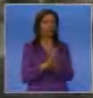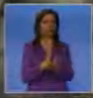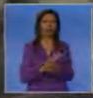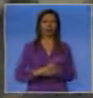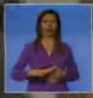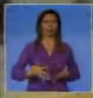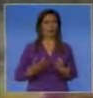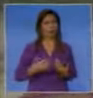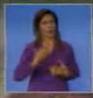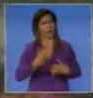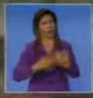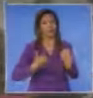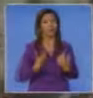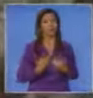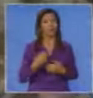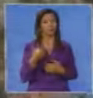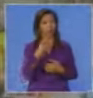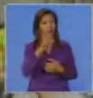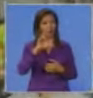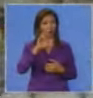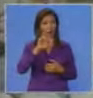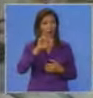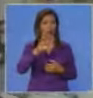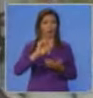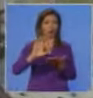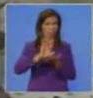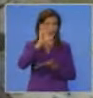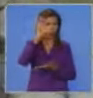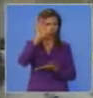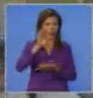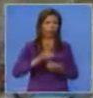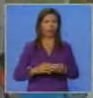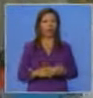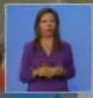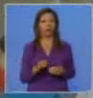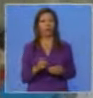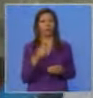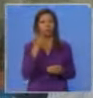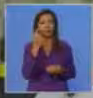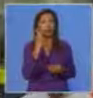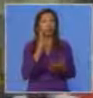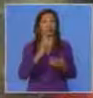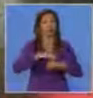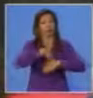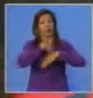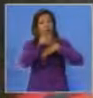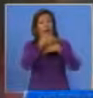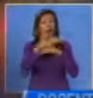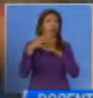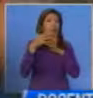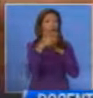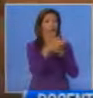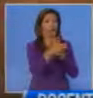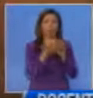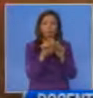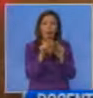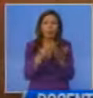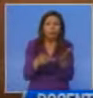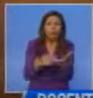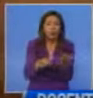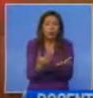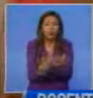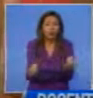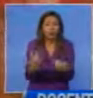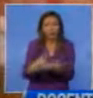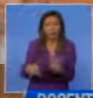colegio Leonidas García, en la vía Daule. Cientos de padres madrugaron en busca de una respuesta para sus hijos. También en el colegio 28 de